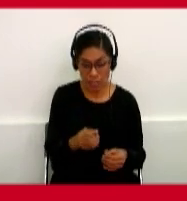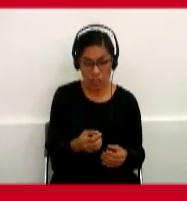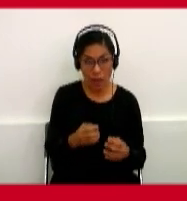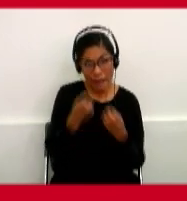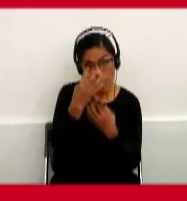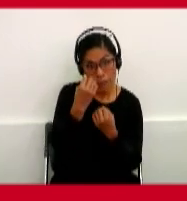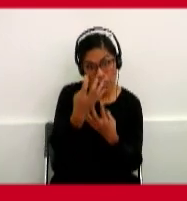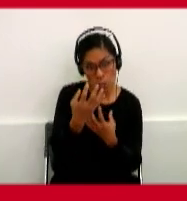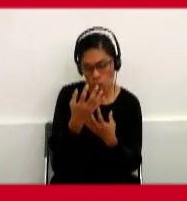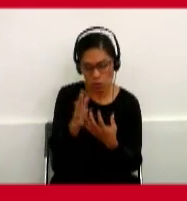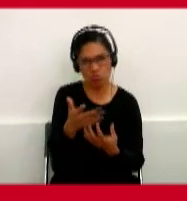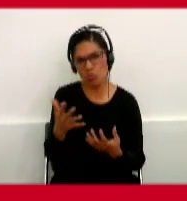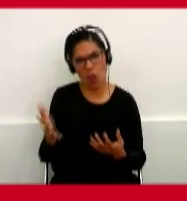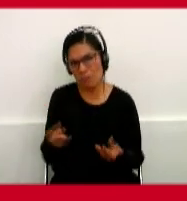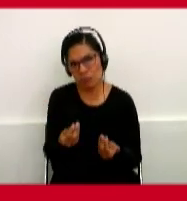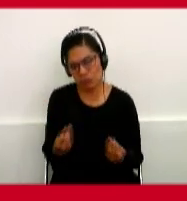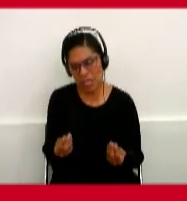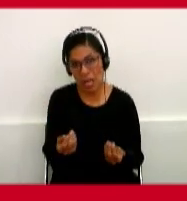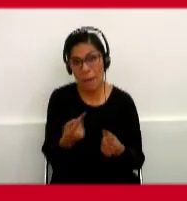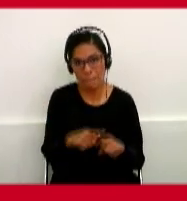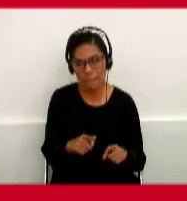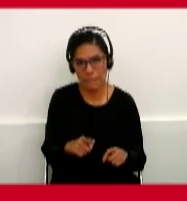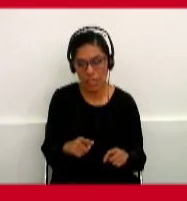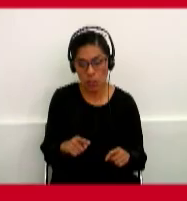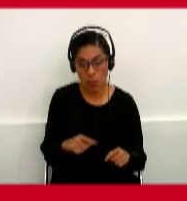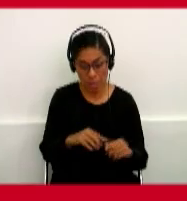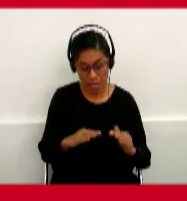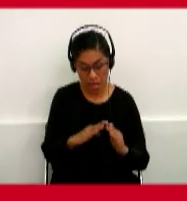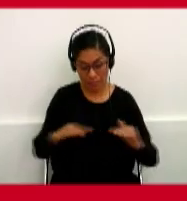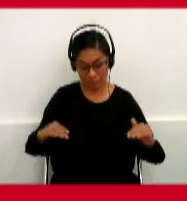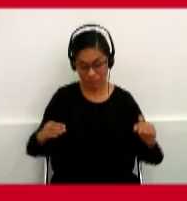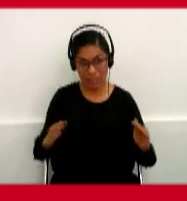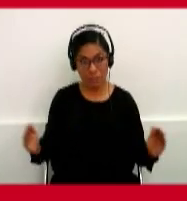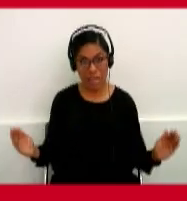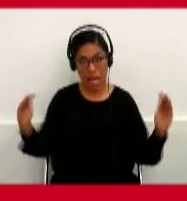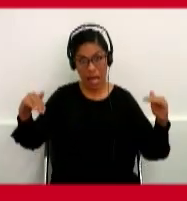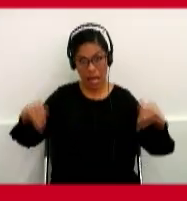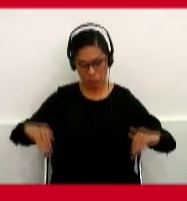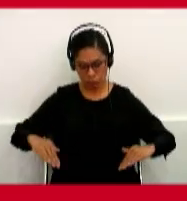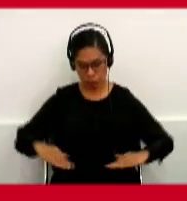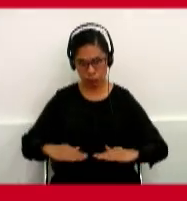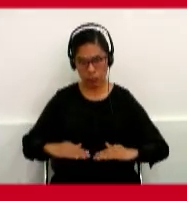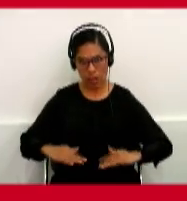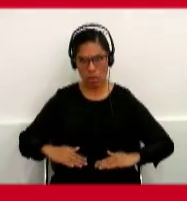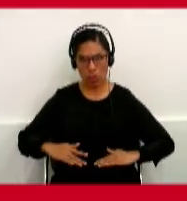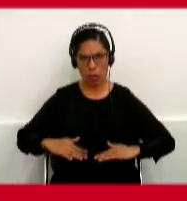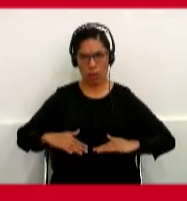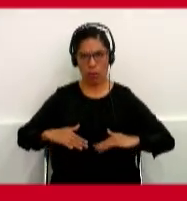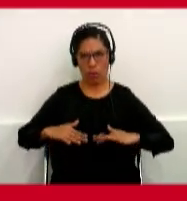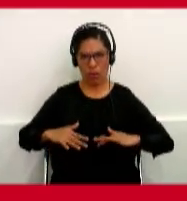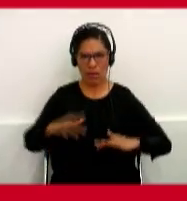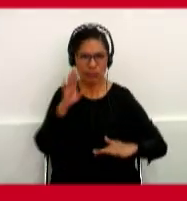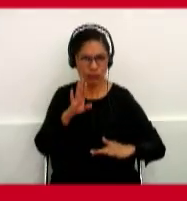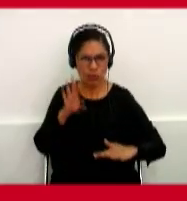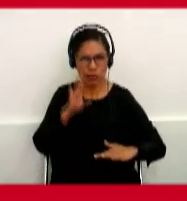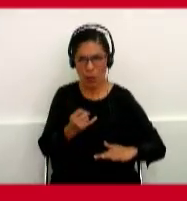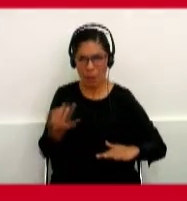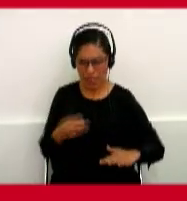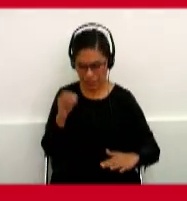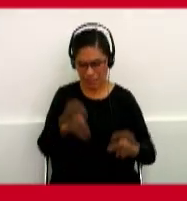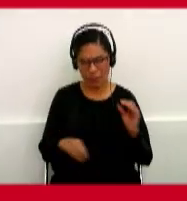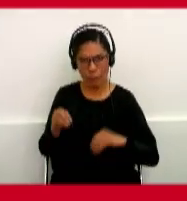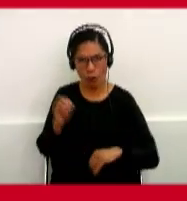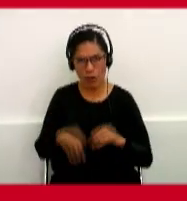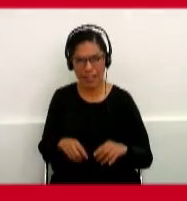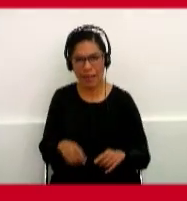Sin embargo, sí sé que para otras estructuras como el depósito de relaves sí hay bastante información, pero igual se sigue estudiando,